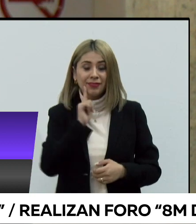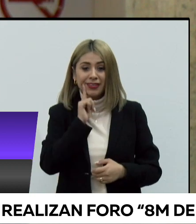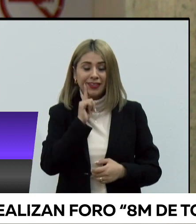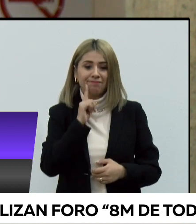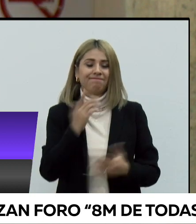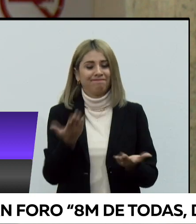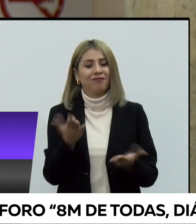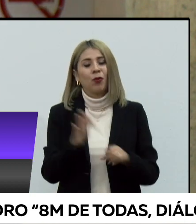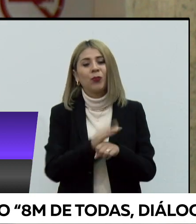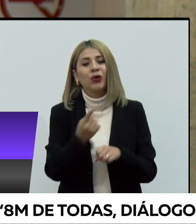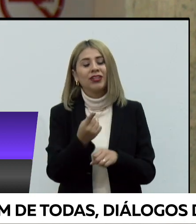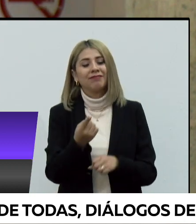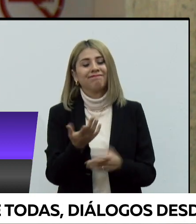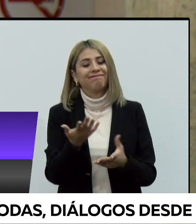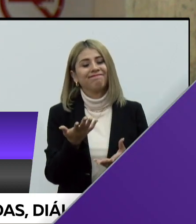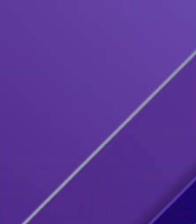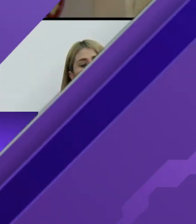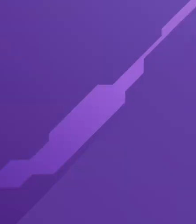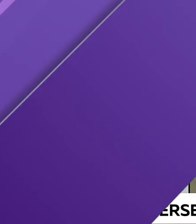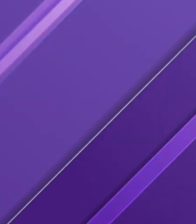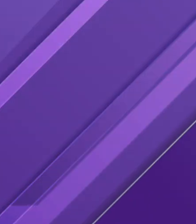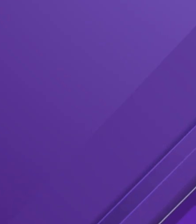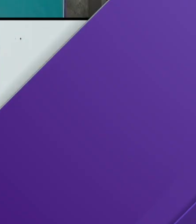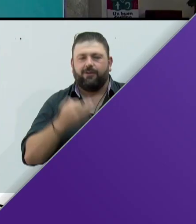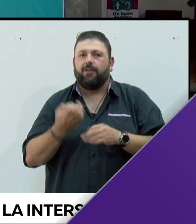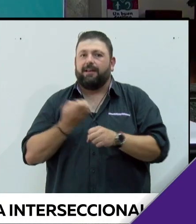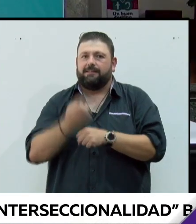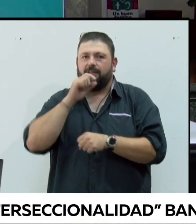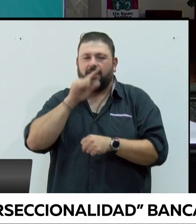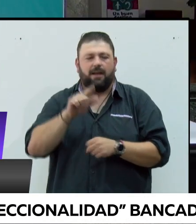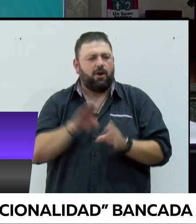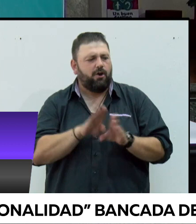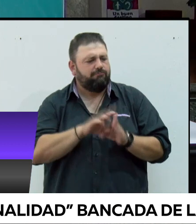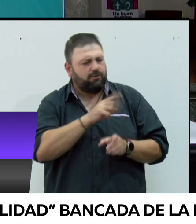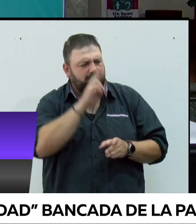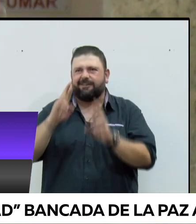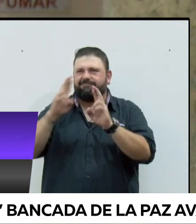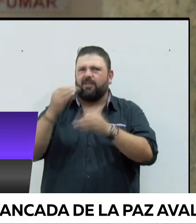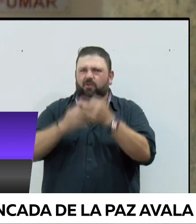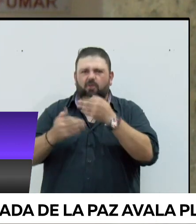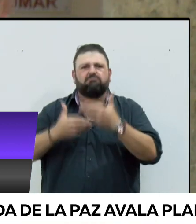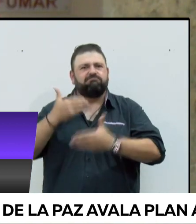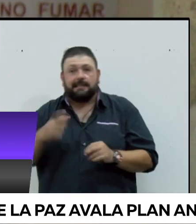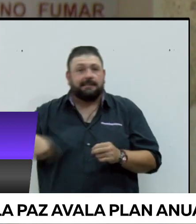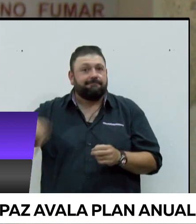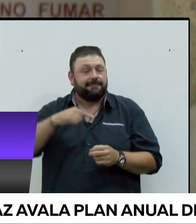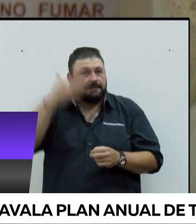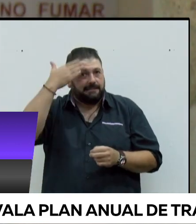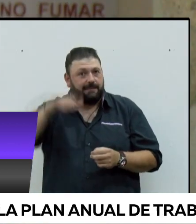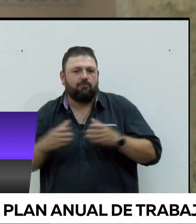lamentablemente eso no es así. Fueron invitadas las diputadas Mirel Montes,